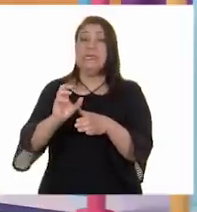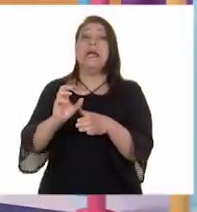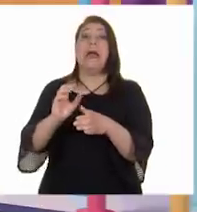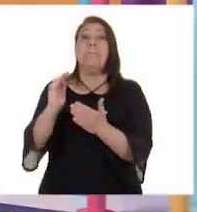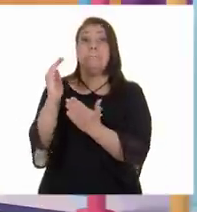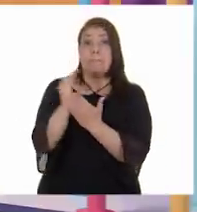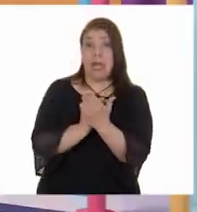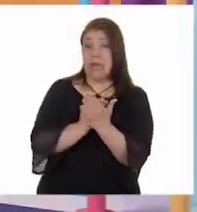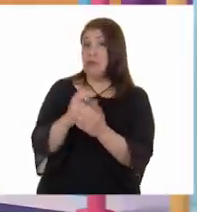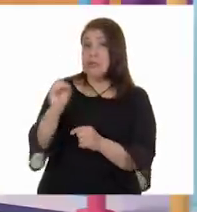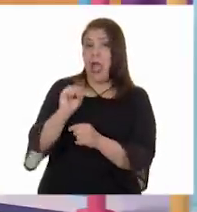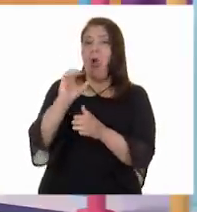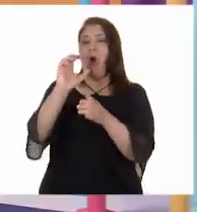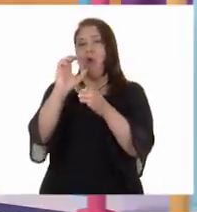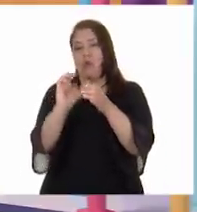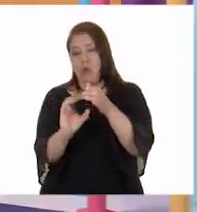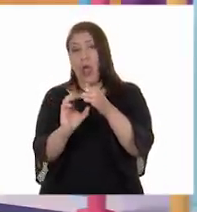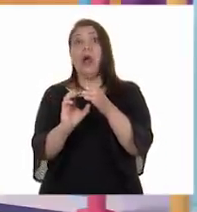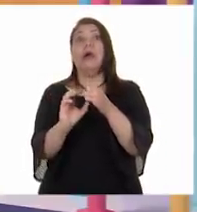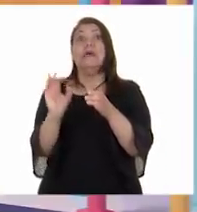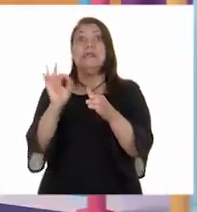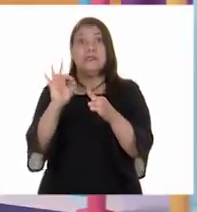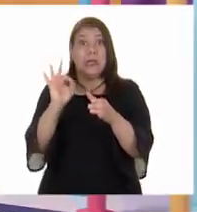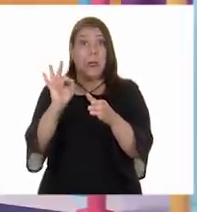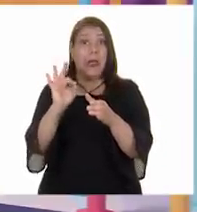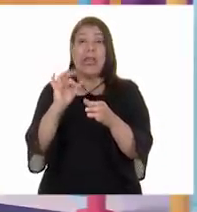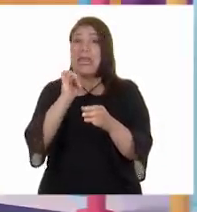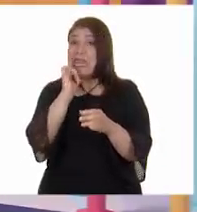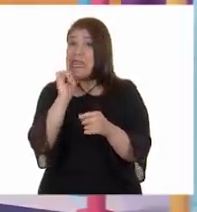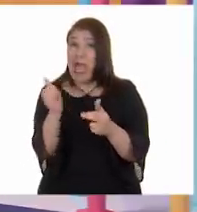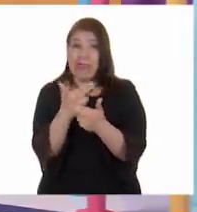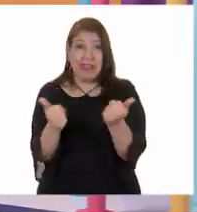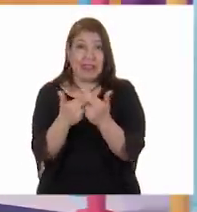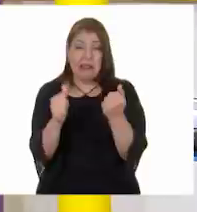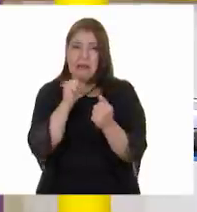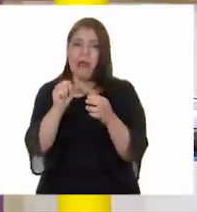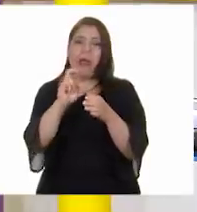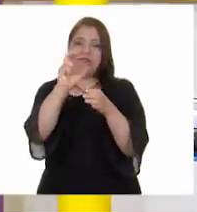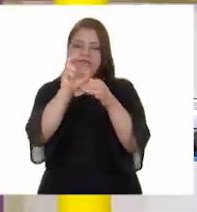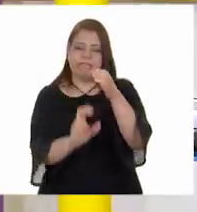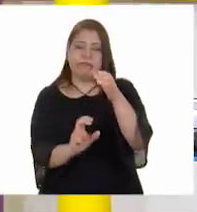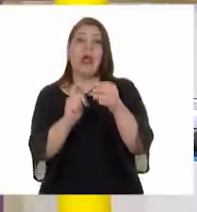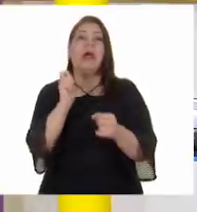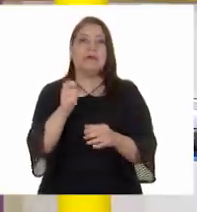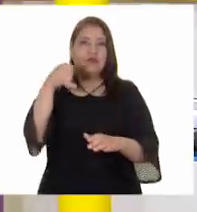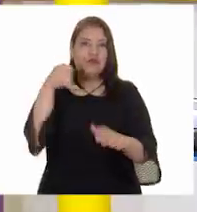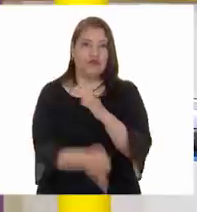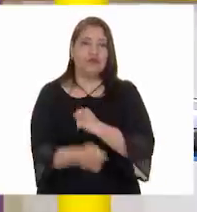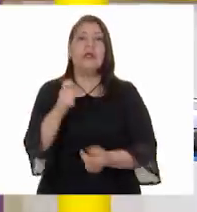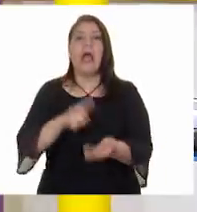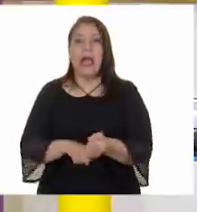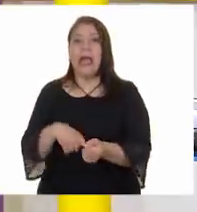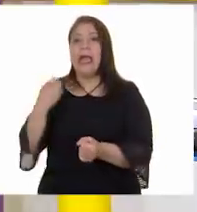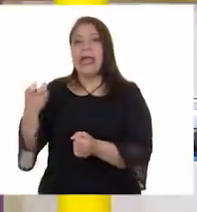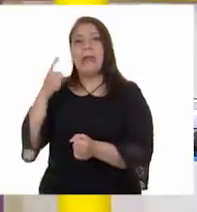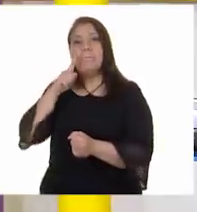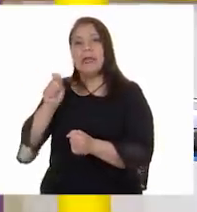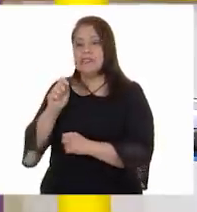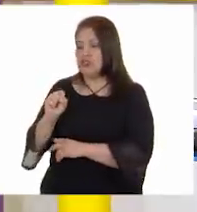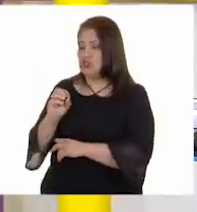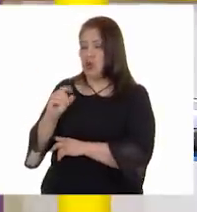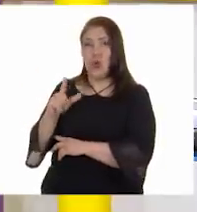abajo. Más y si abajo. No tiene sal, llega al fondo. Entonces, ¿ya viste cómo en este experimento podemos ver las proporciones de soluto?